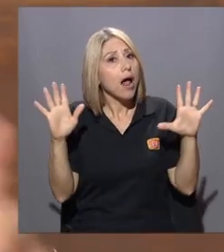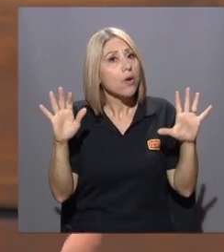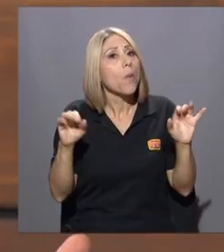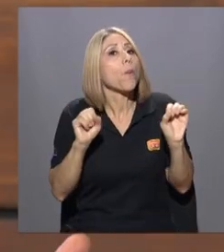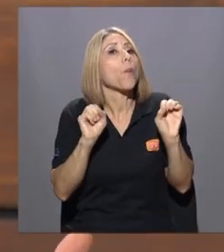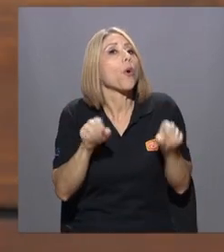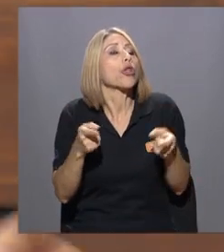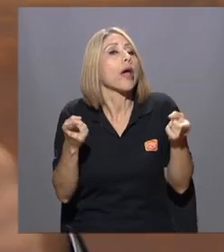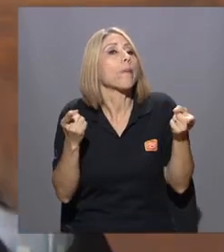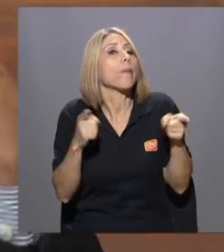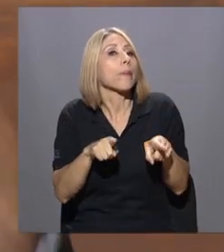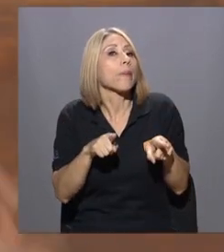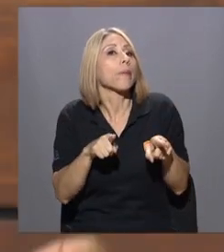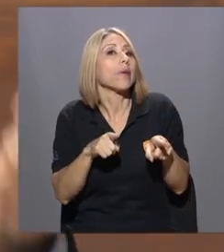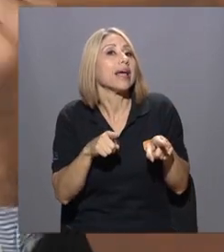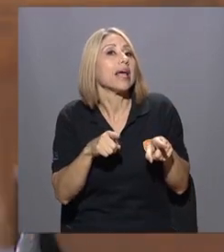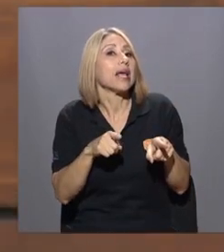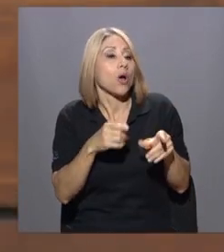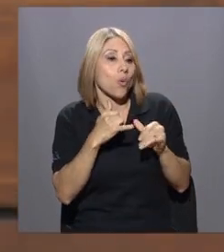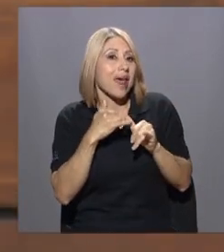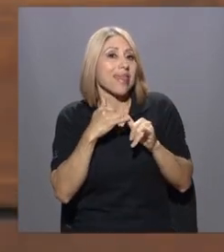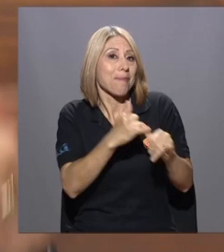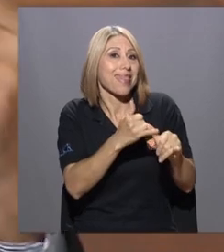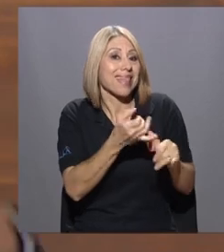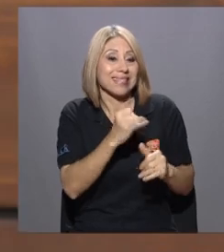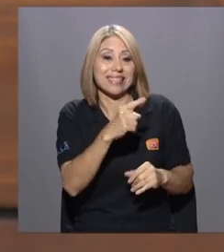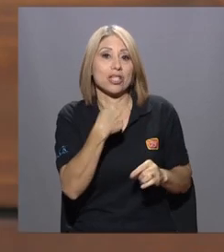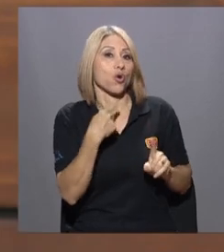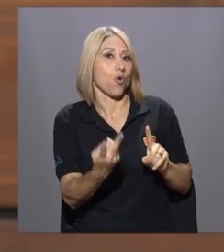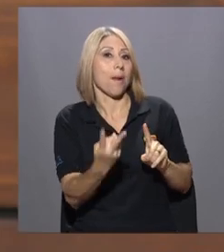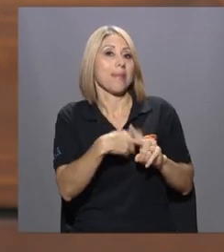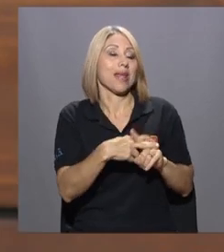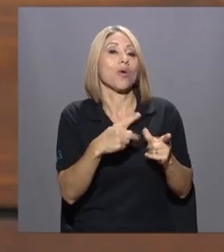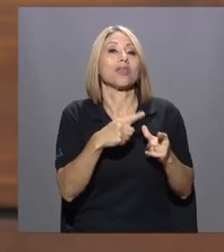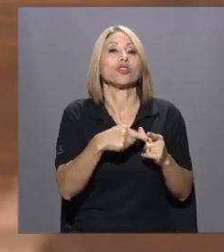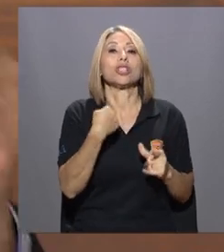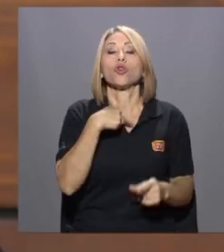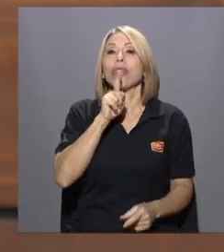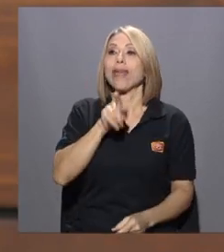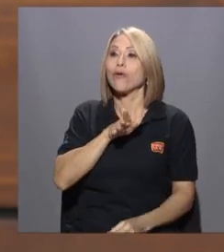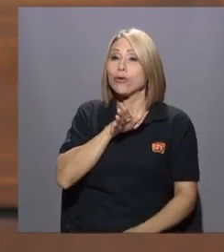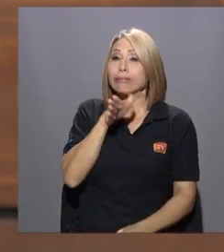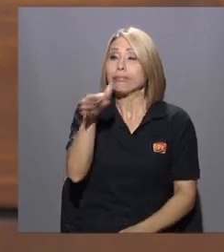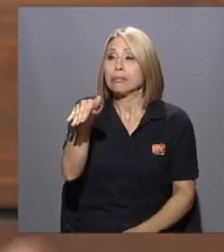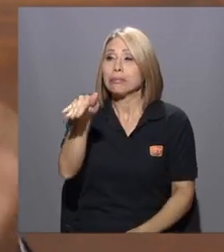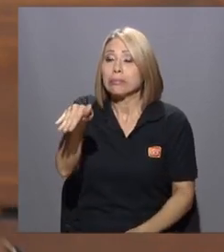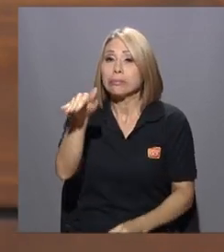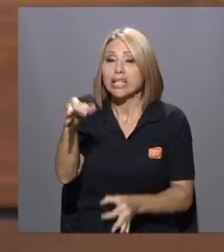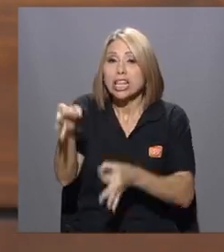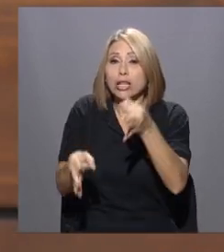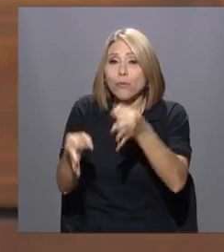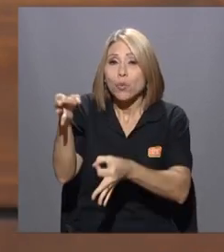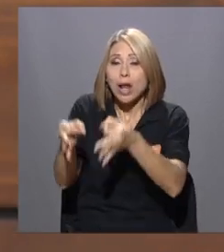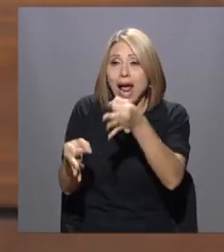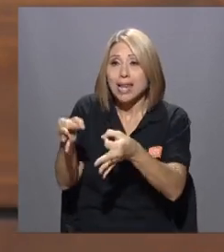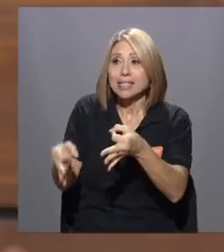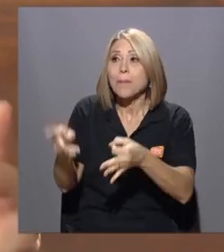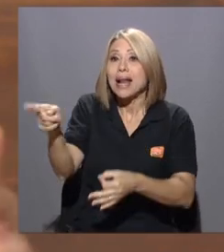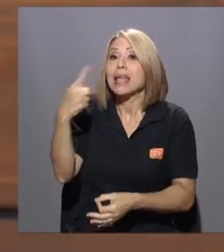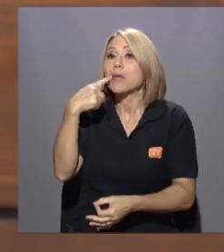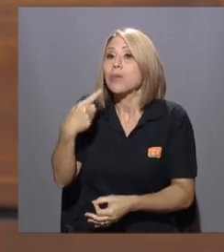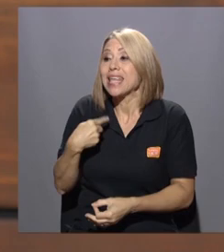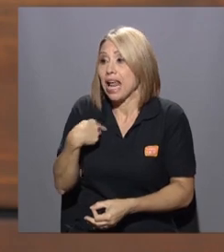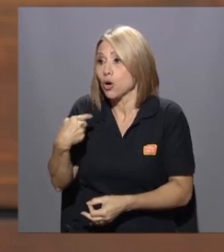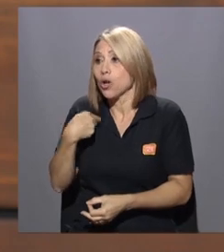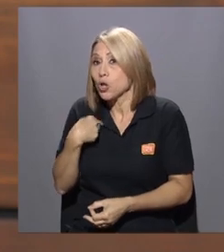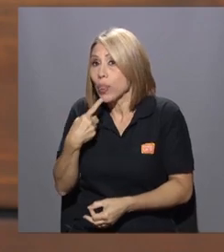demanda si no lo aplico, pero entonces tengo que recurrir a los tribunales de justicia para que me digan si mi posición es correcta